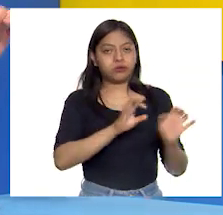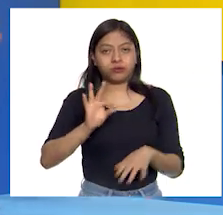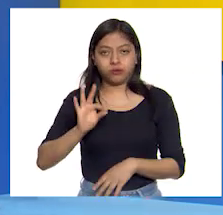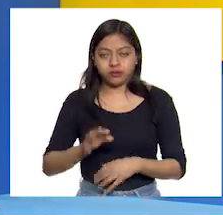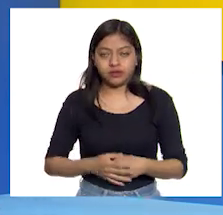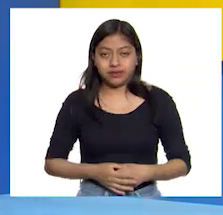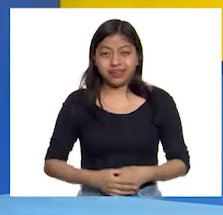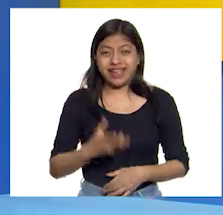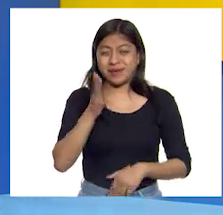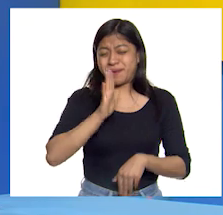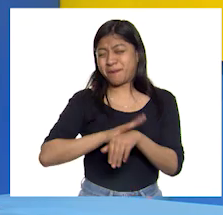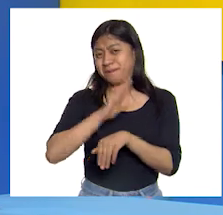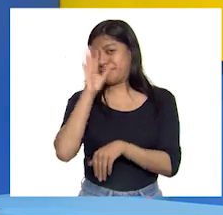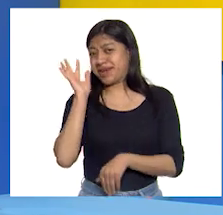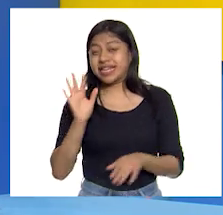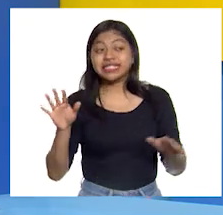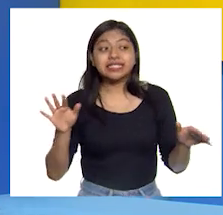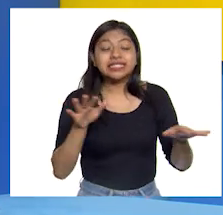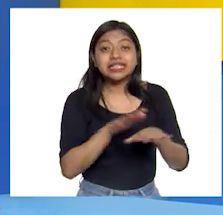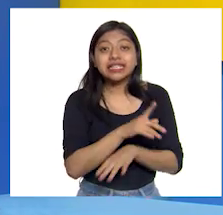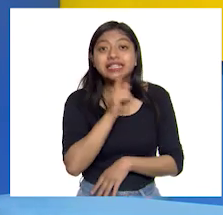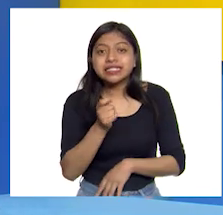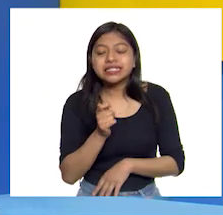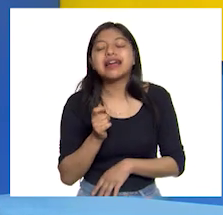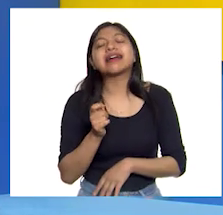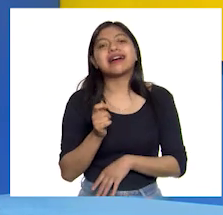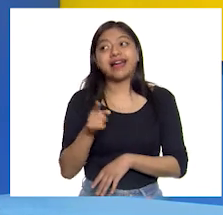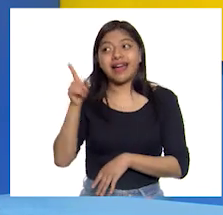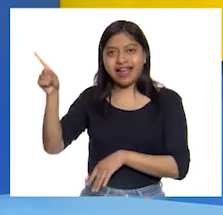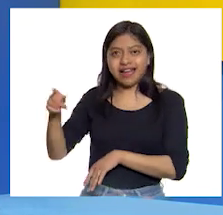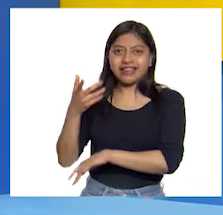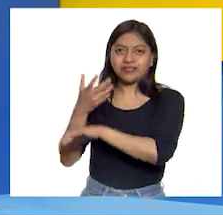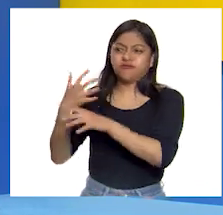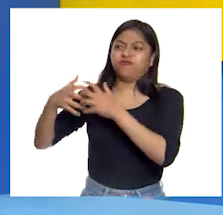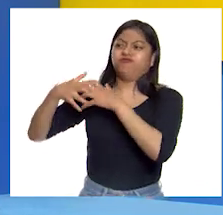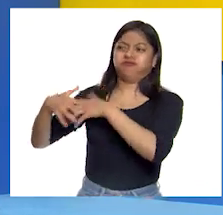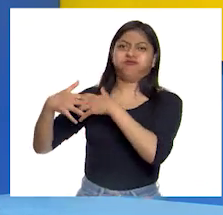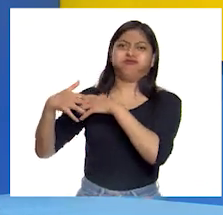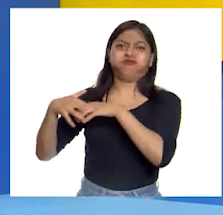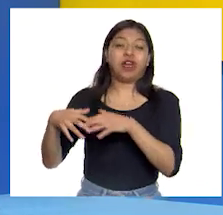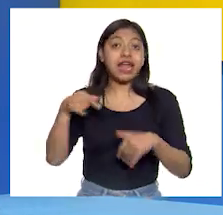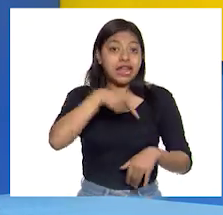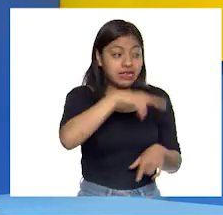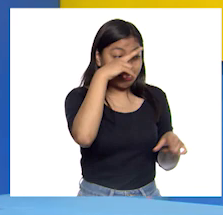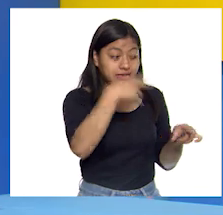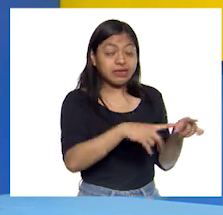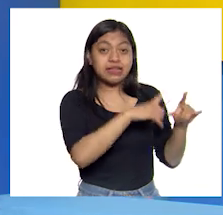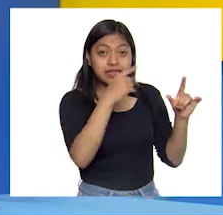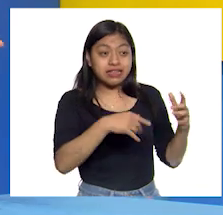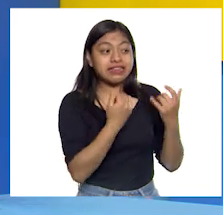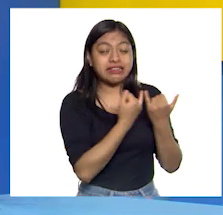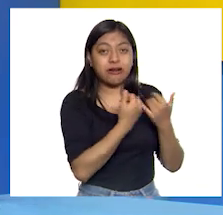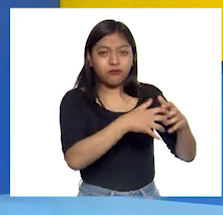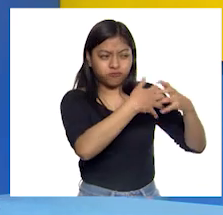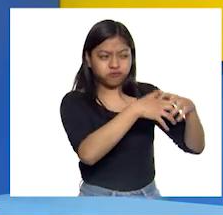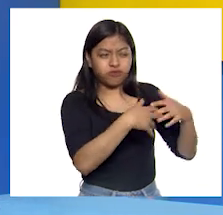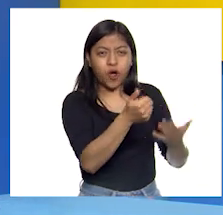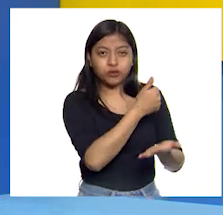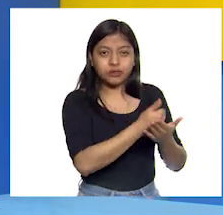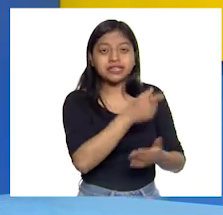más significativo fue consecuencia del acelerado proceso de industrialización y su consecuente urbanización, que propició